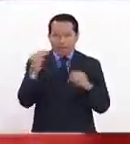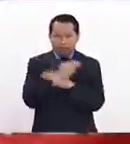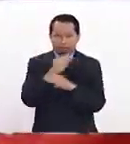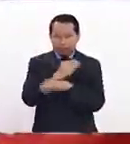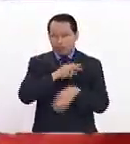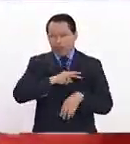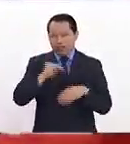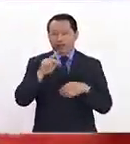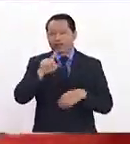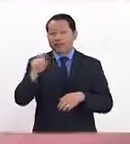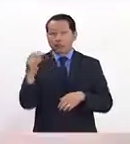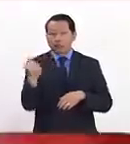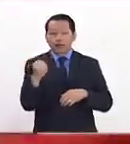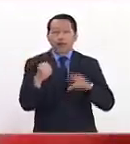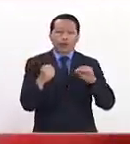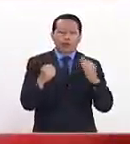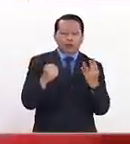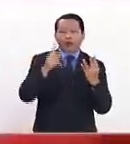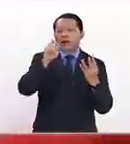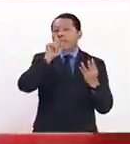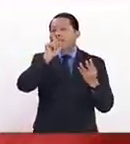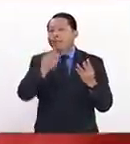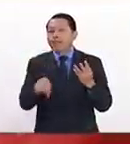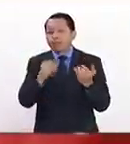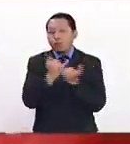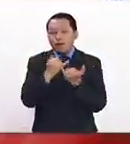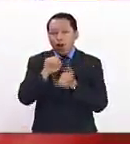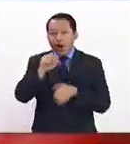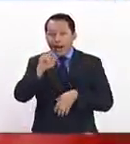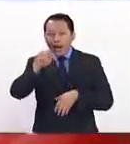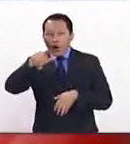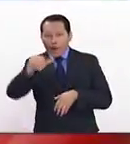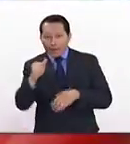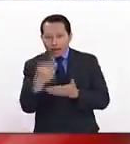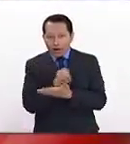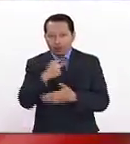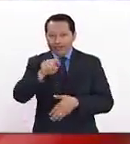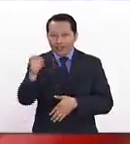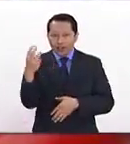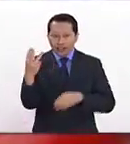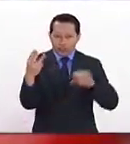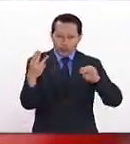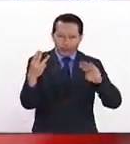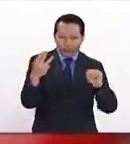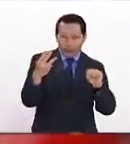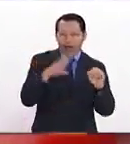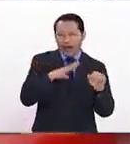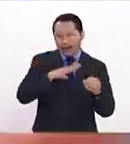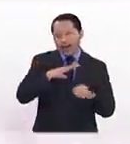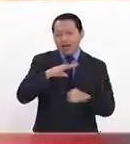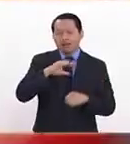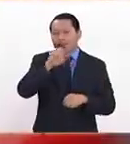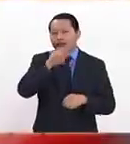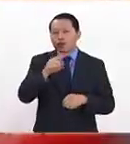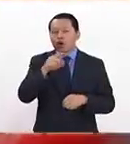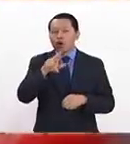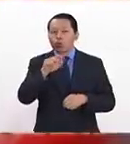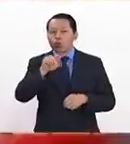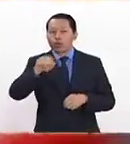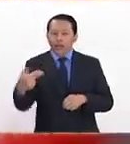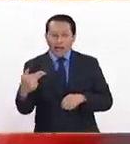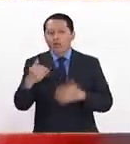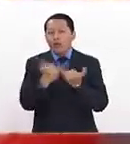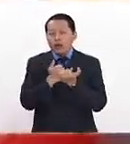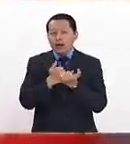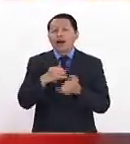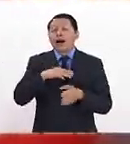los 109-94. Mismo caso para el Thunder de Oklahoma City, que ganó 103-89 al Jazz de Utah. Nuggets de